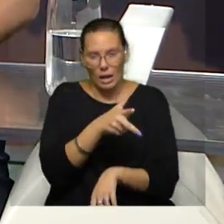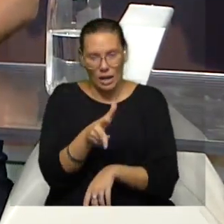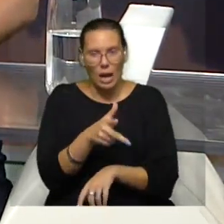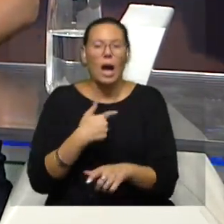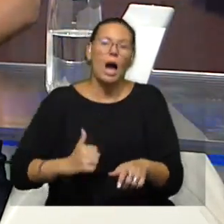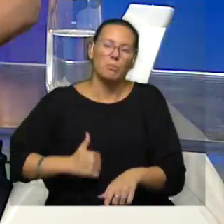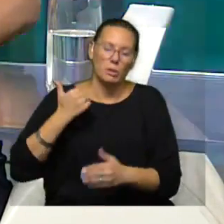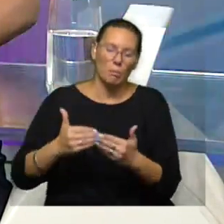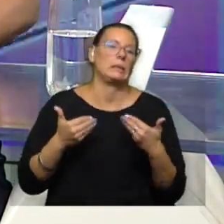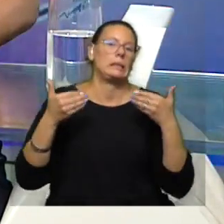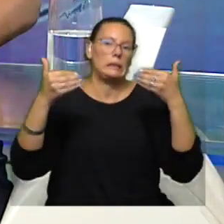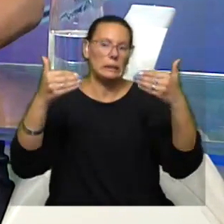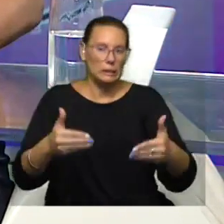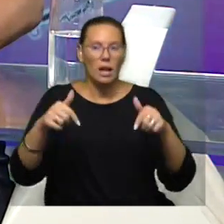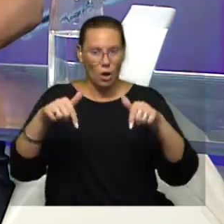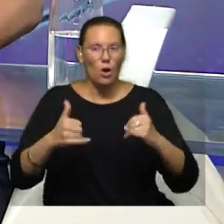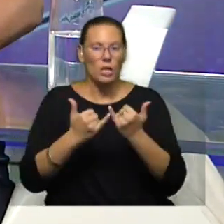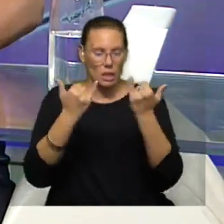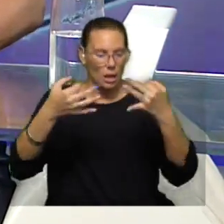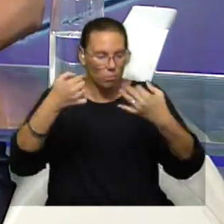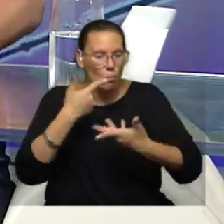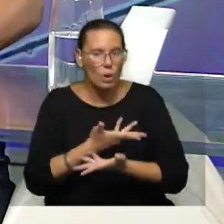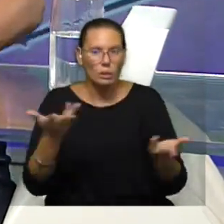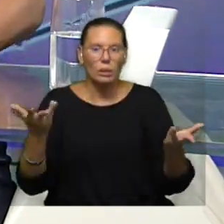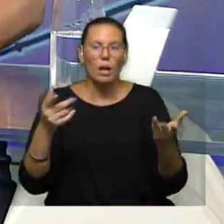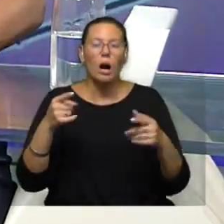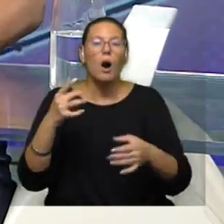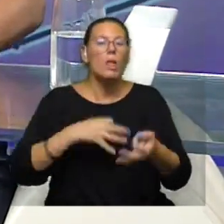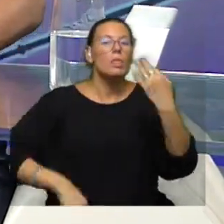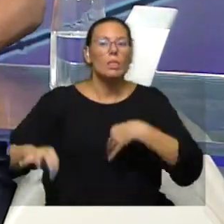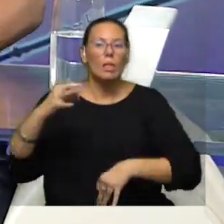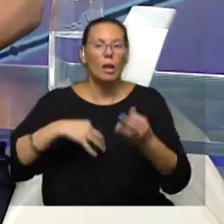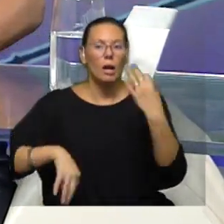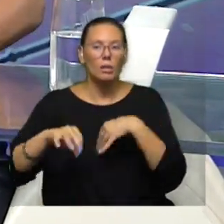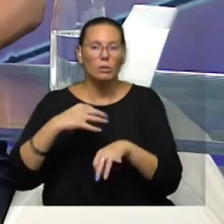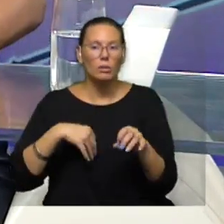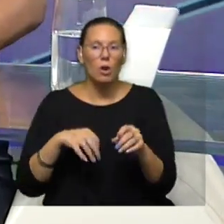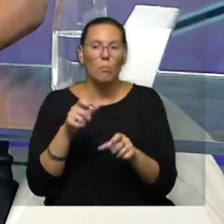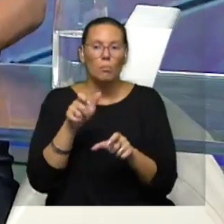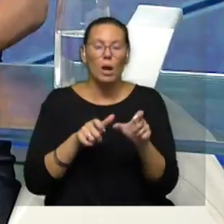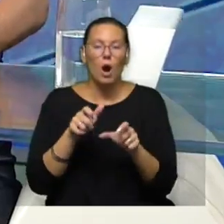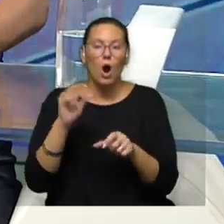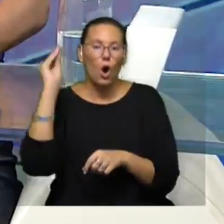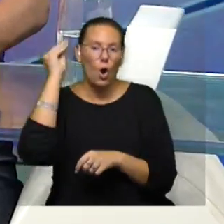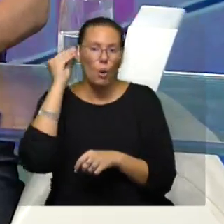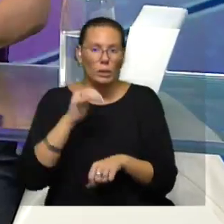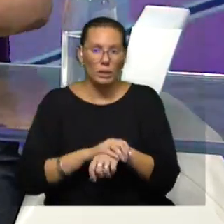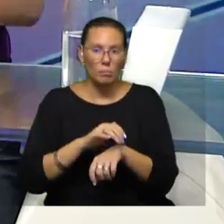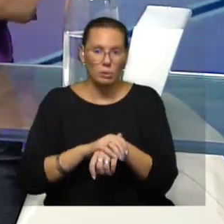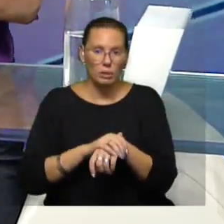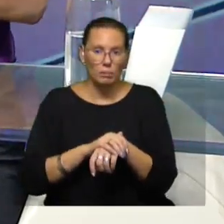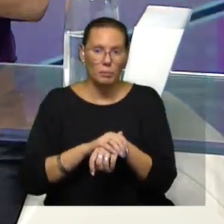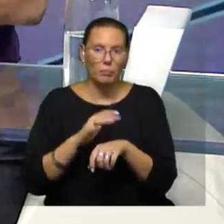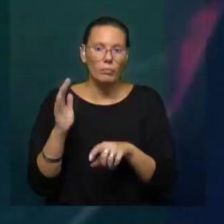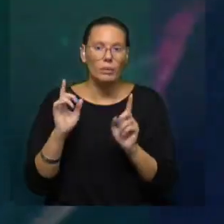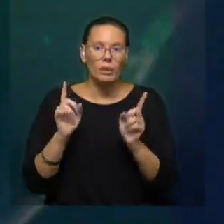bueno, postergarla un poquito y hoy es el día. Es esta nota sobre esta obra de teatro hecha por jóvenes, para jóvenes. Exactamente. Y